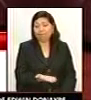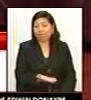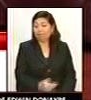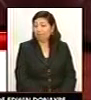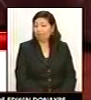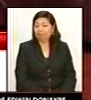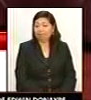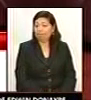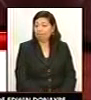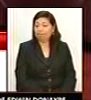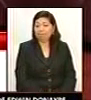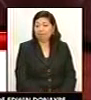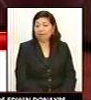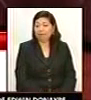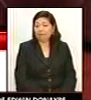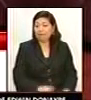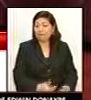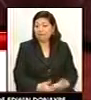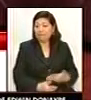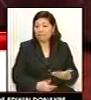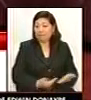haberse pasado